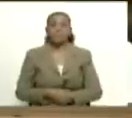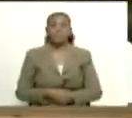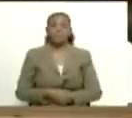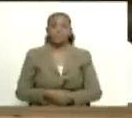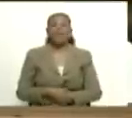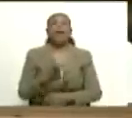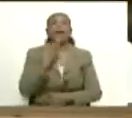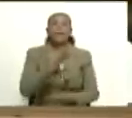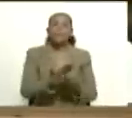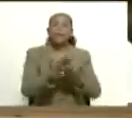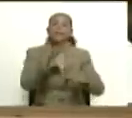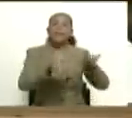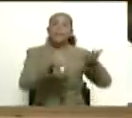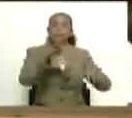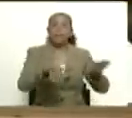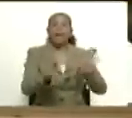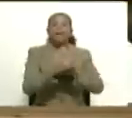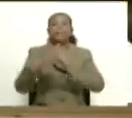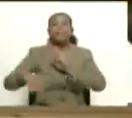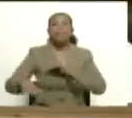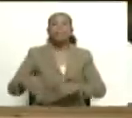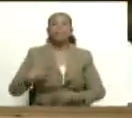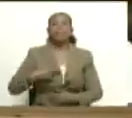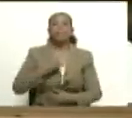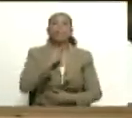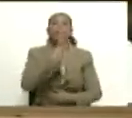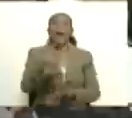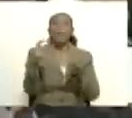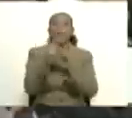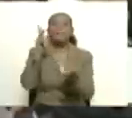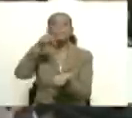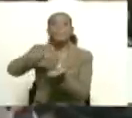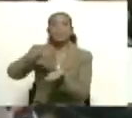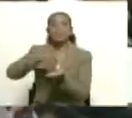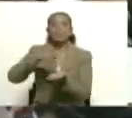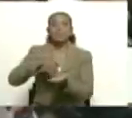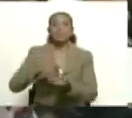Gracias, secretaria. Déjame el derecho de palabra al diputado Luis Parra.